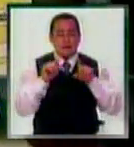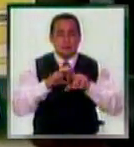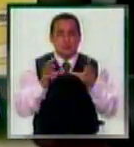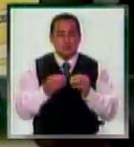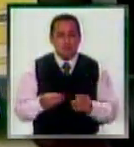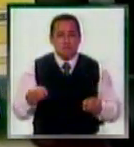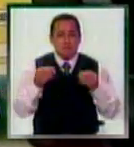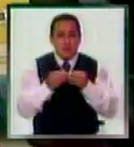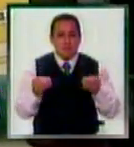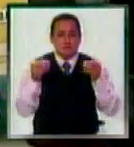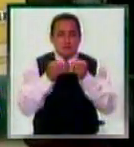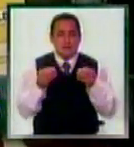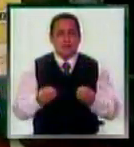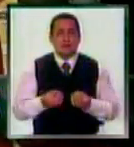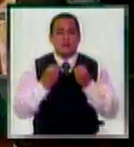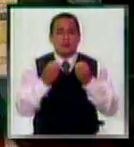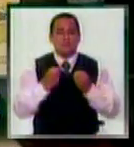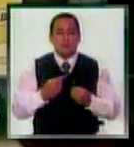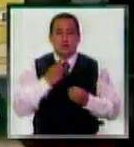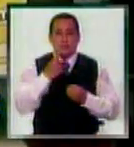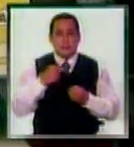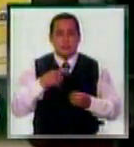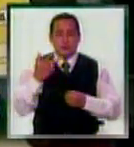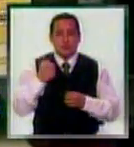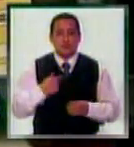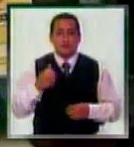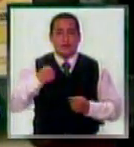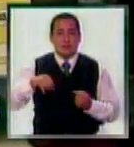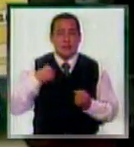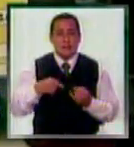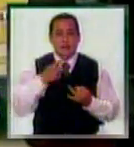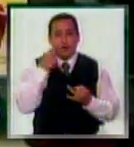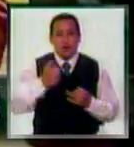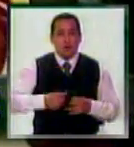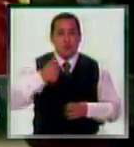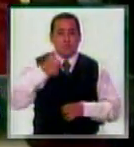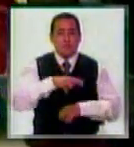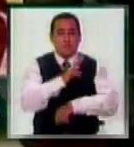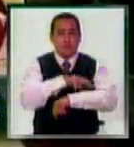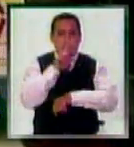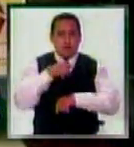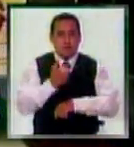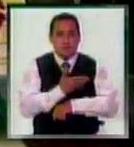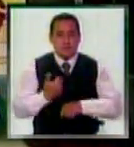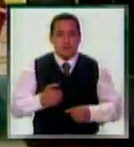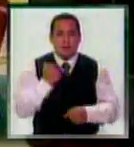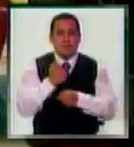porque con Wilfredo y con su alcalde tenemos que trabajar el tema de la carretera